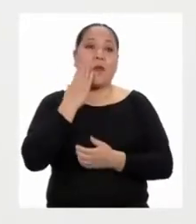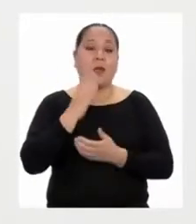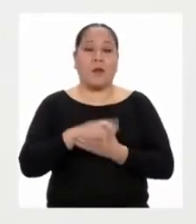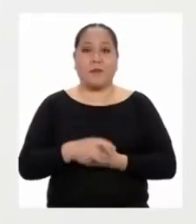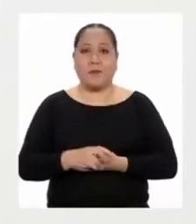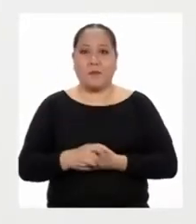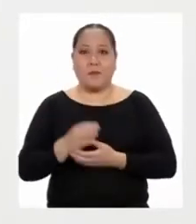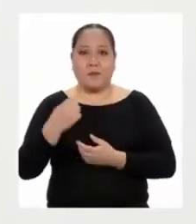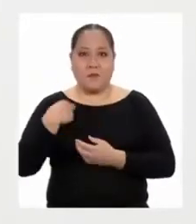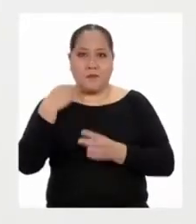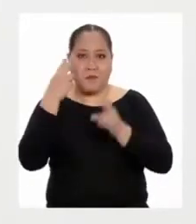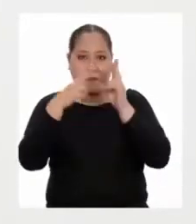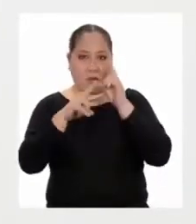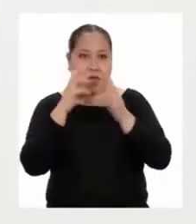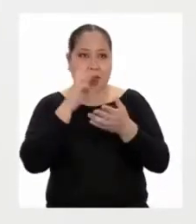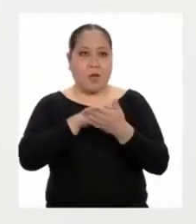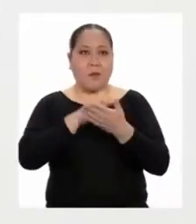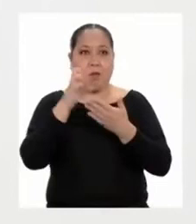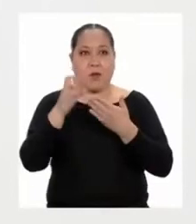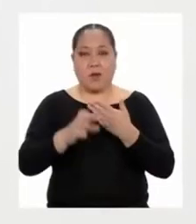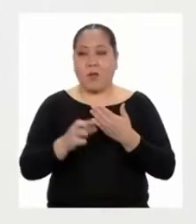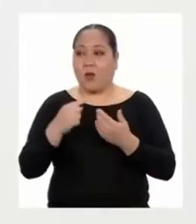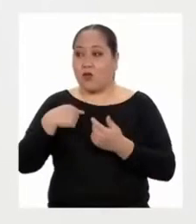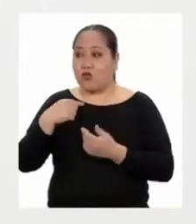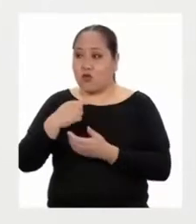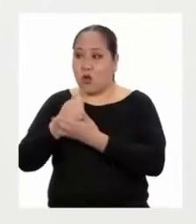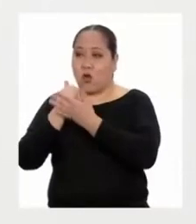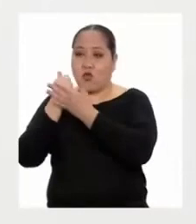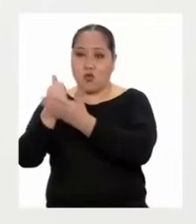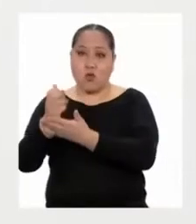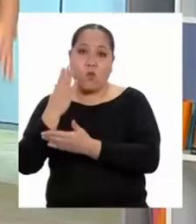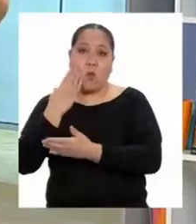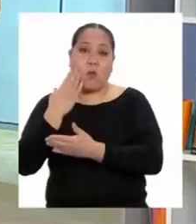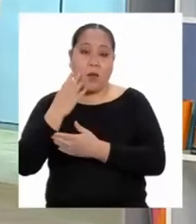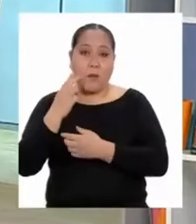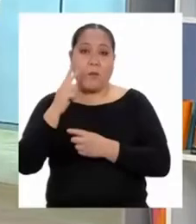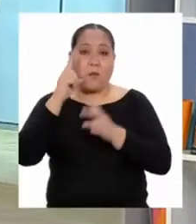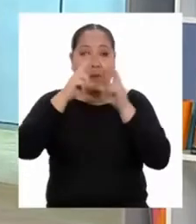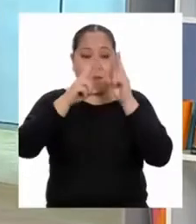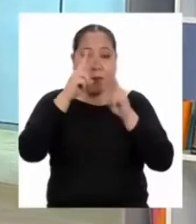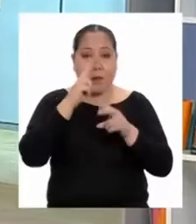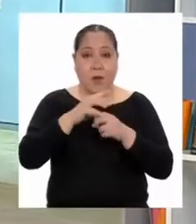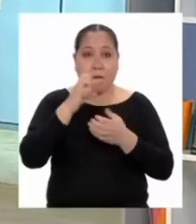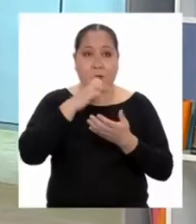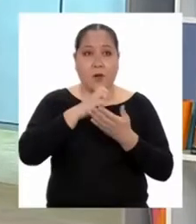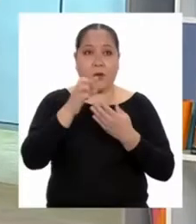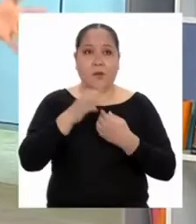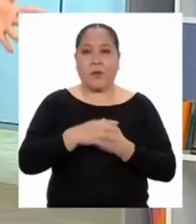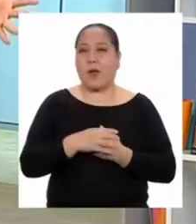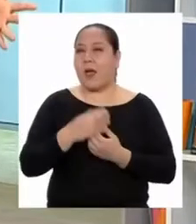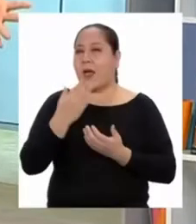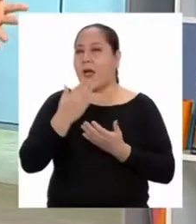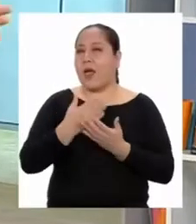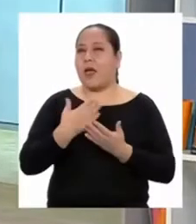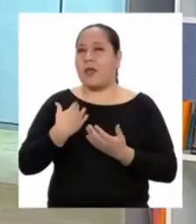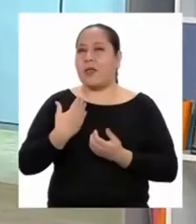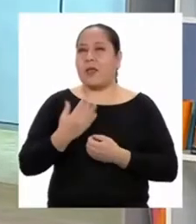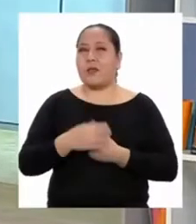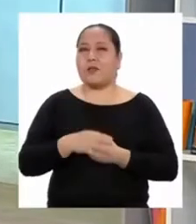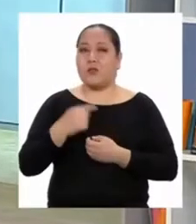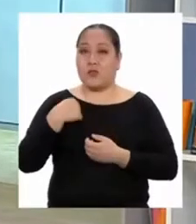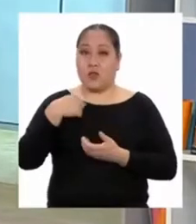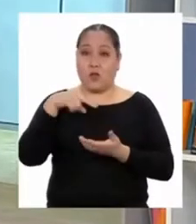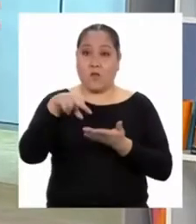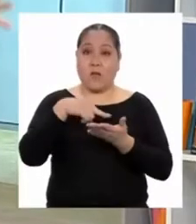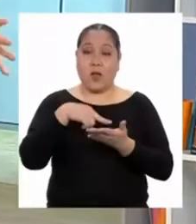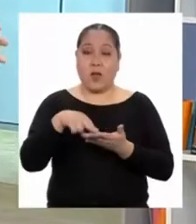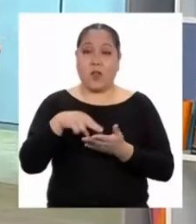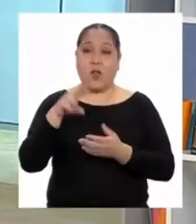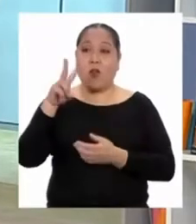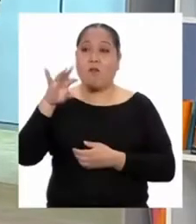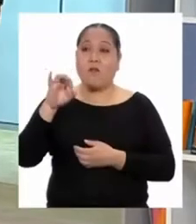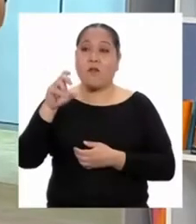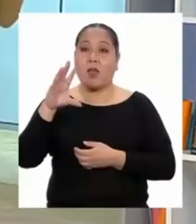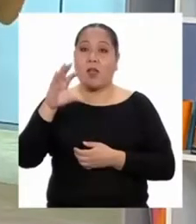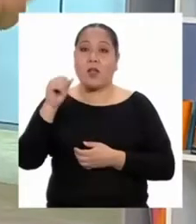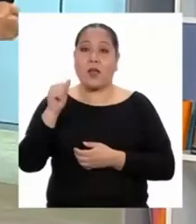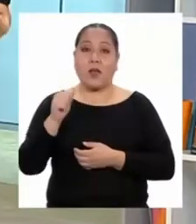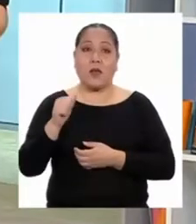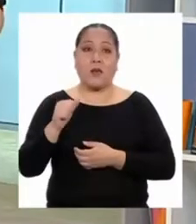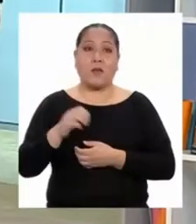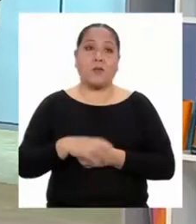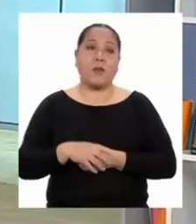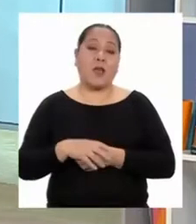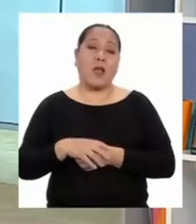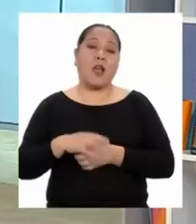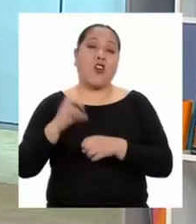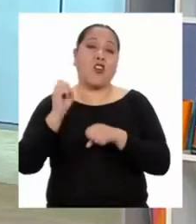veré el programa mientras le ayudo para informarme también. Ya, pero antes, ¿qué tal bailo? Los Vilca me recomendaron con un